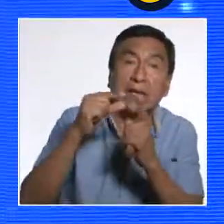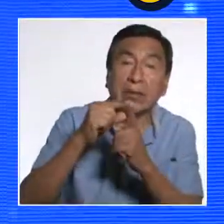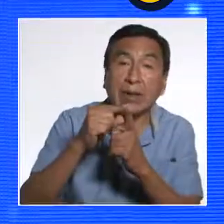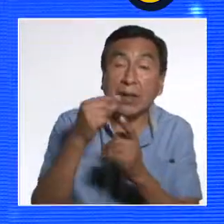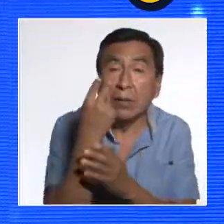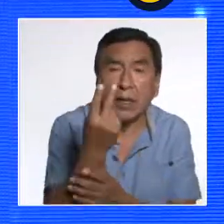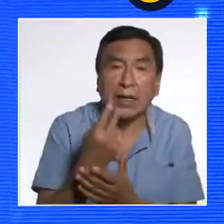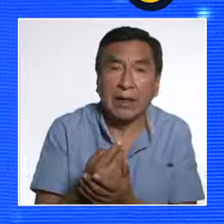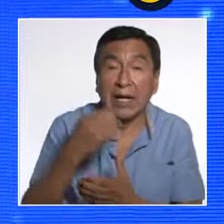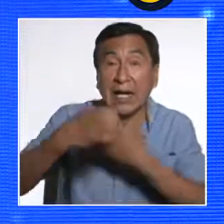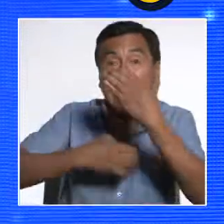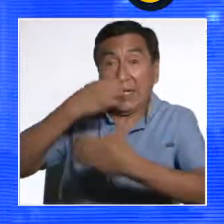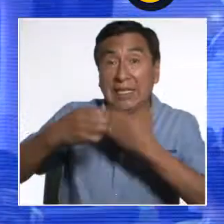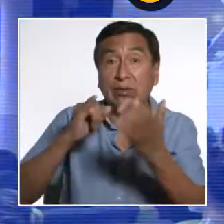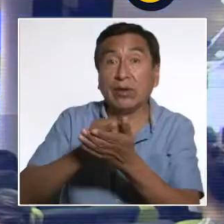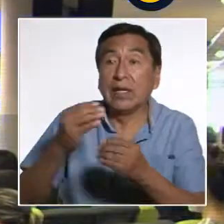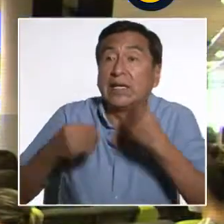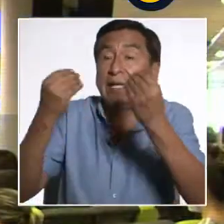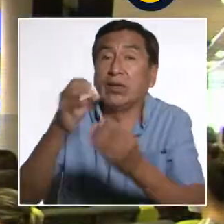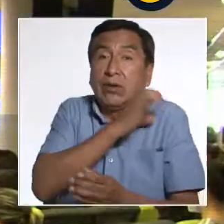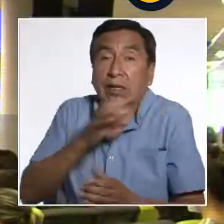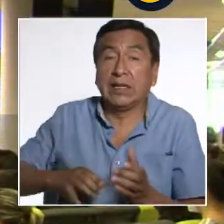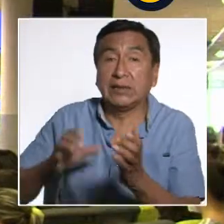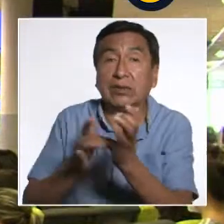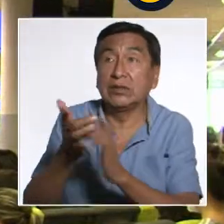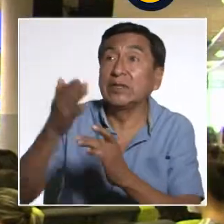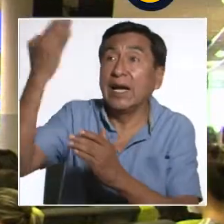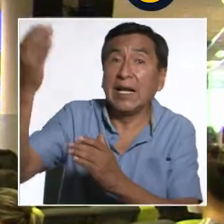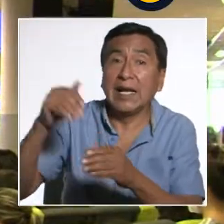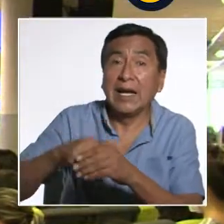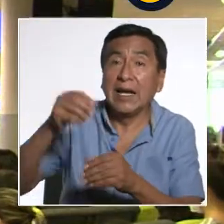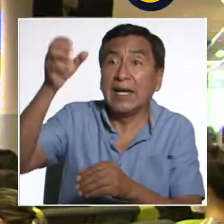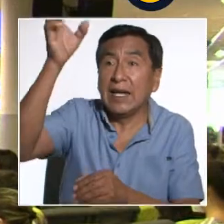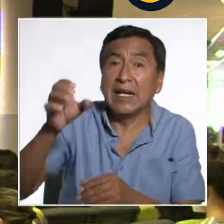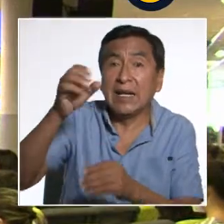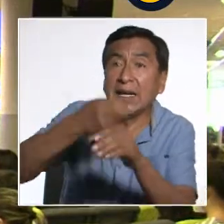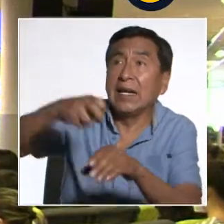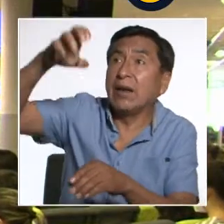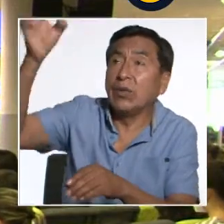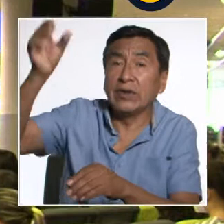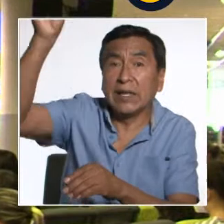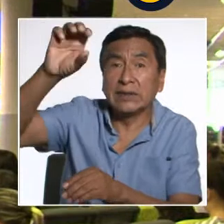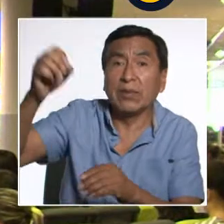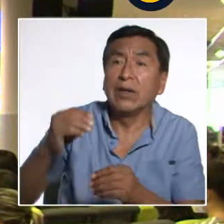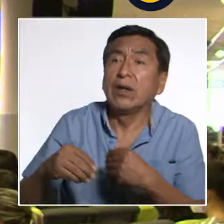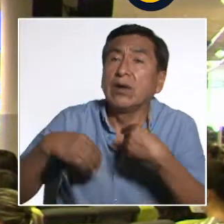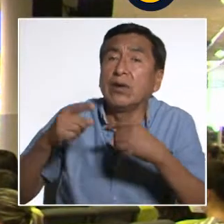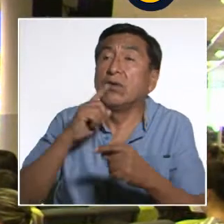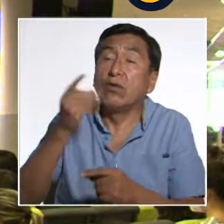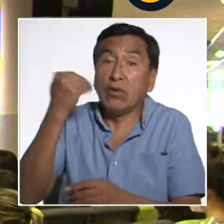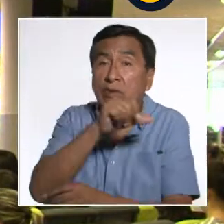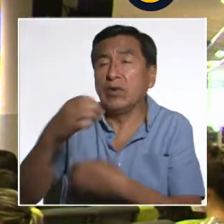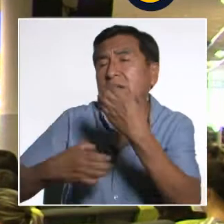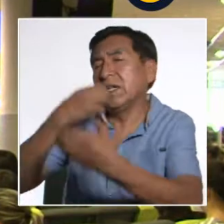Mire, el grito que dio Cristo Jesús allí en Getsemaní fue un grito de dolor